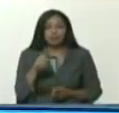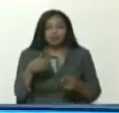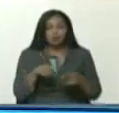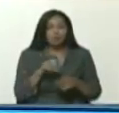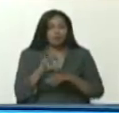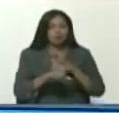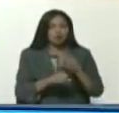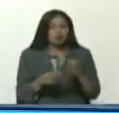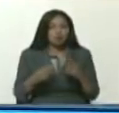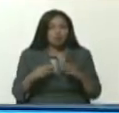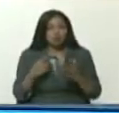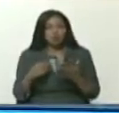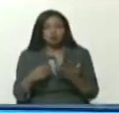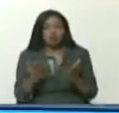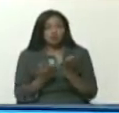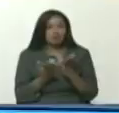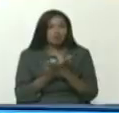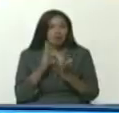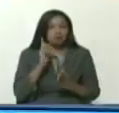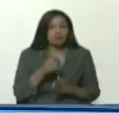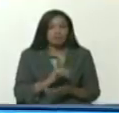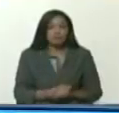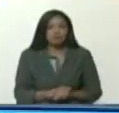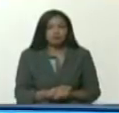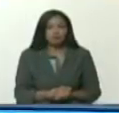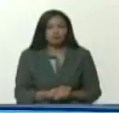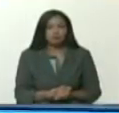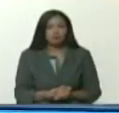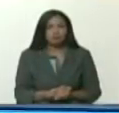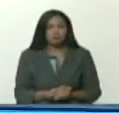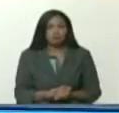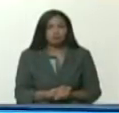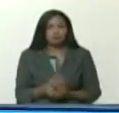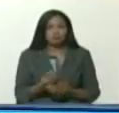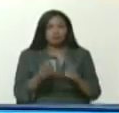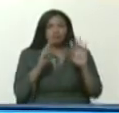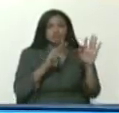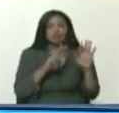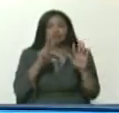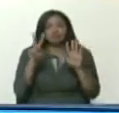compras y útiles escolares la cantidad de